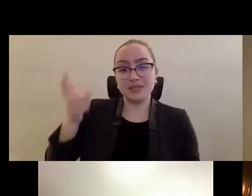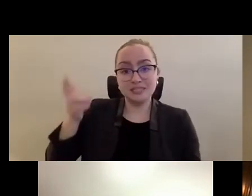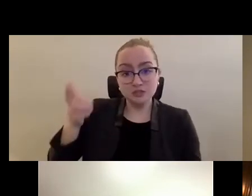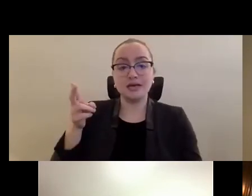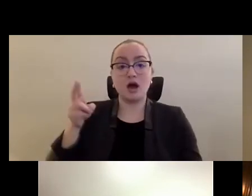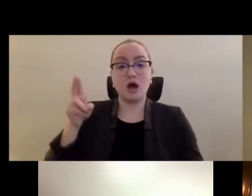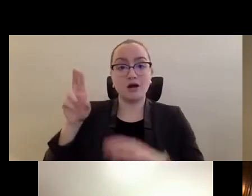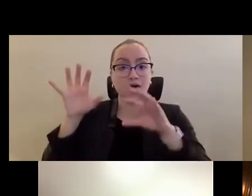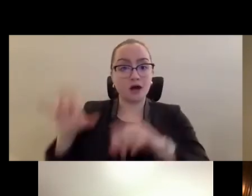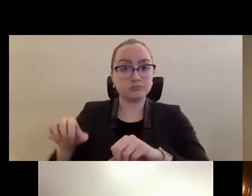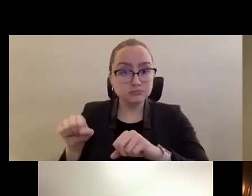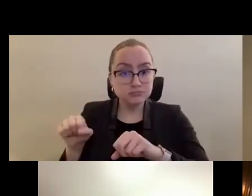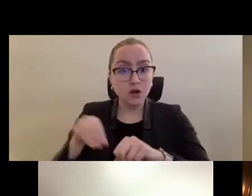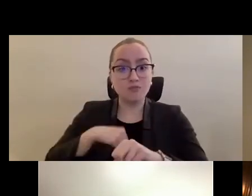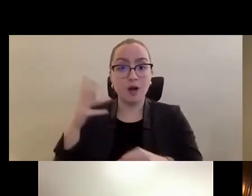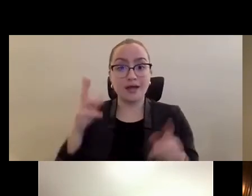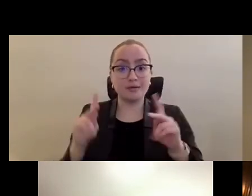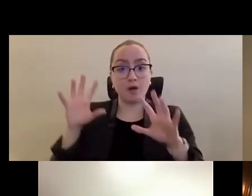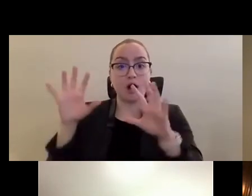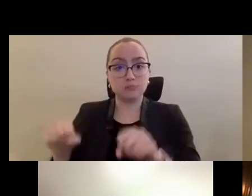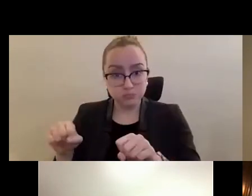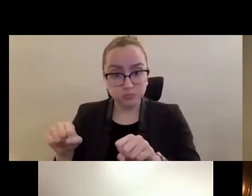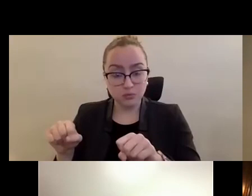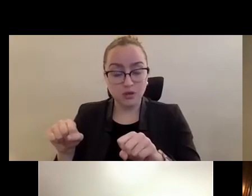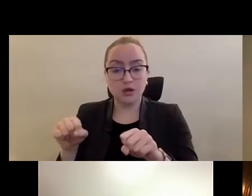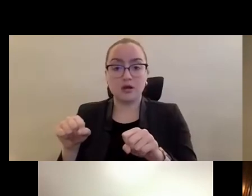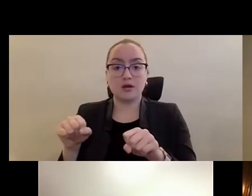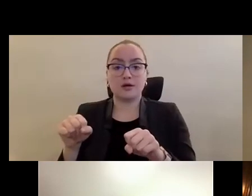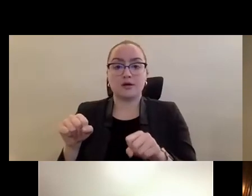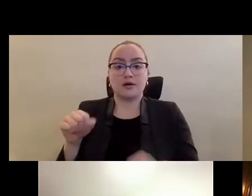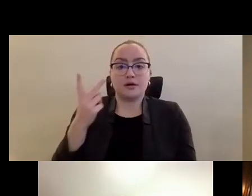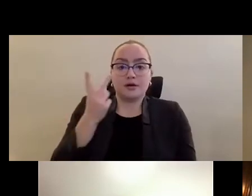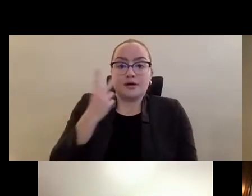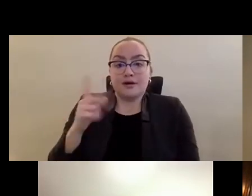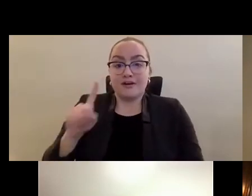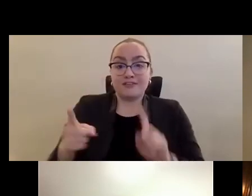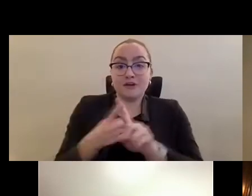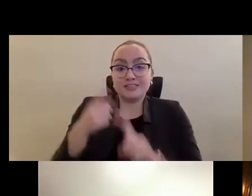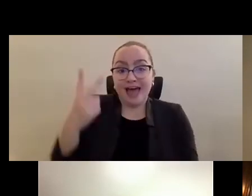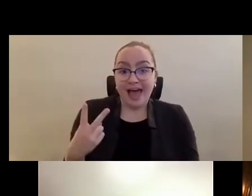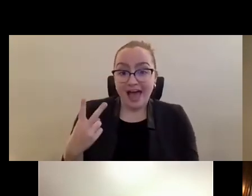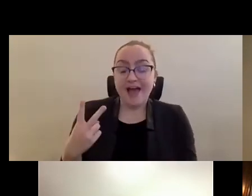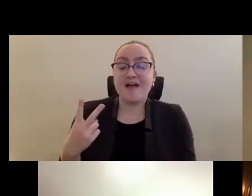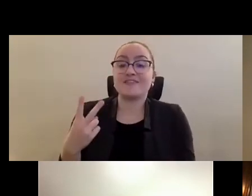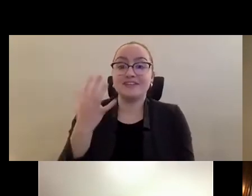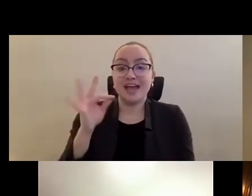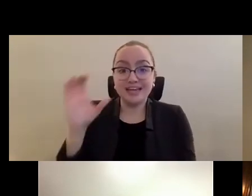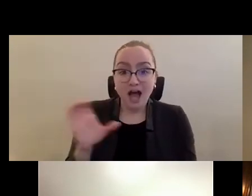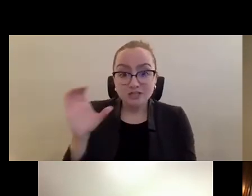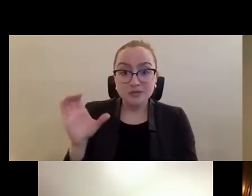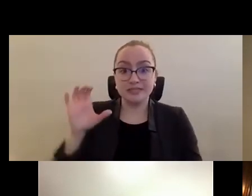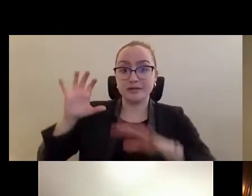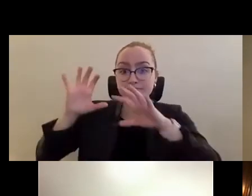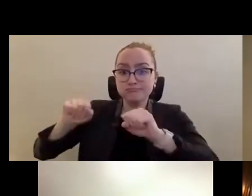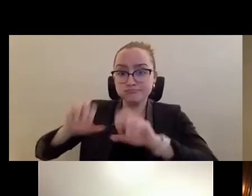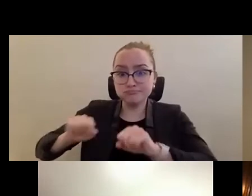que vemos que gente está migrando, saliendo de África, mucho de eso es debido a la manera en que países